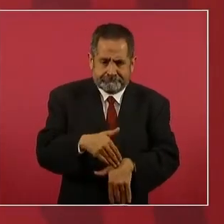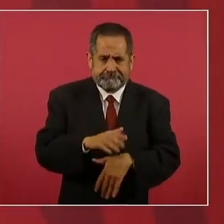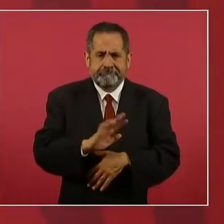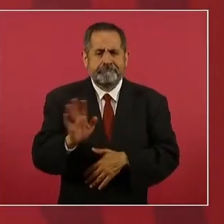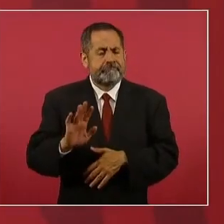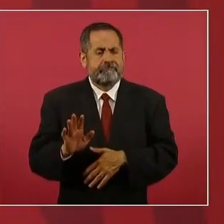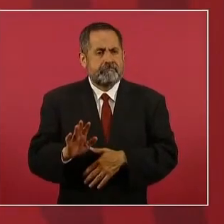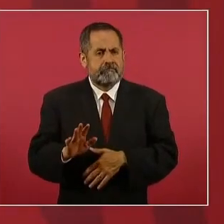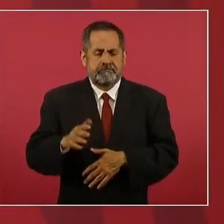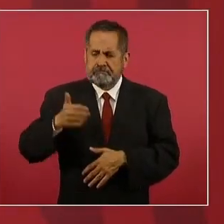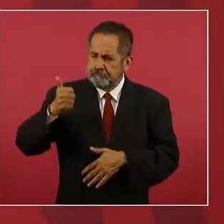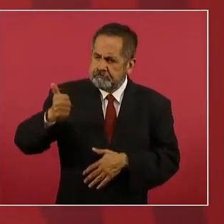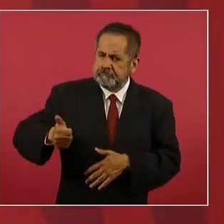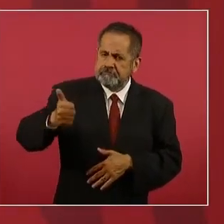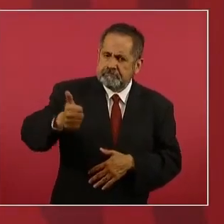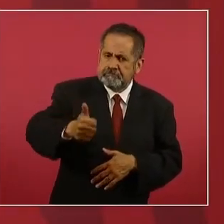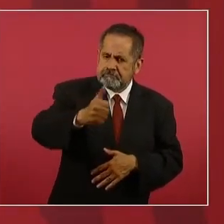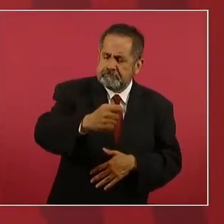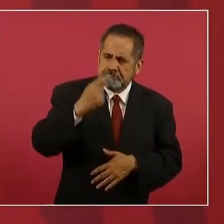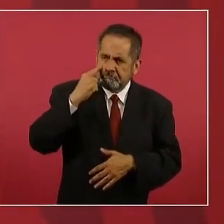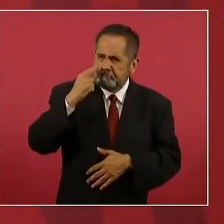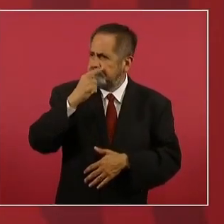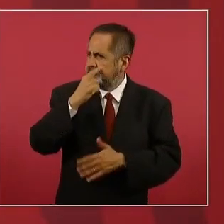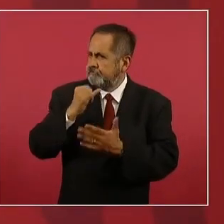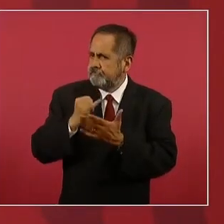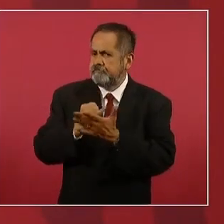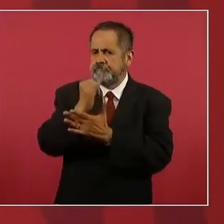Cada ciudadano, cada persona,